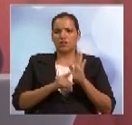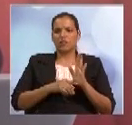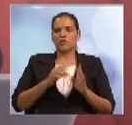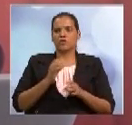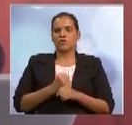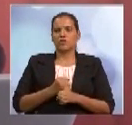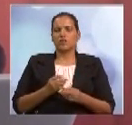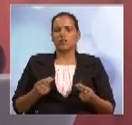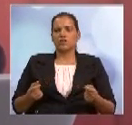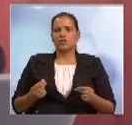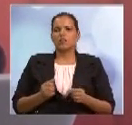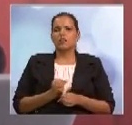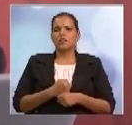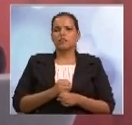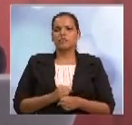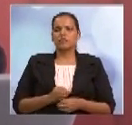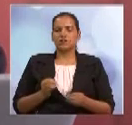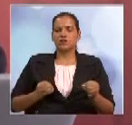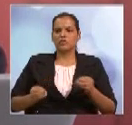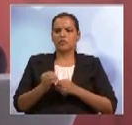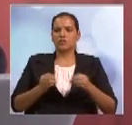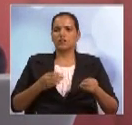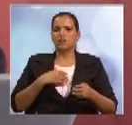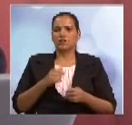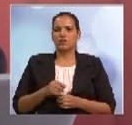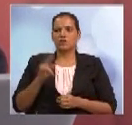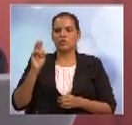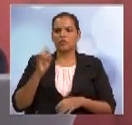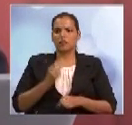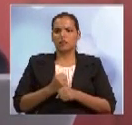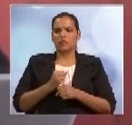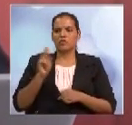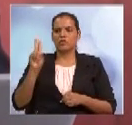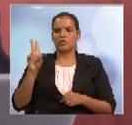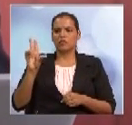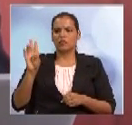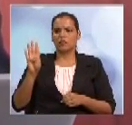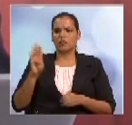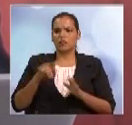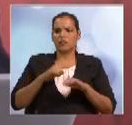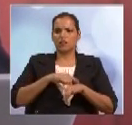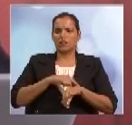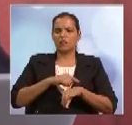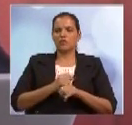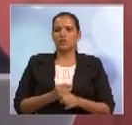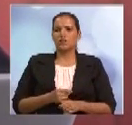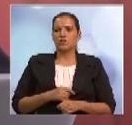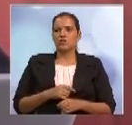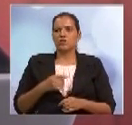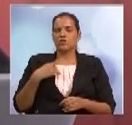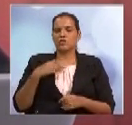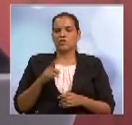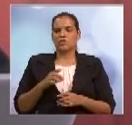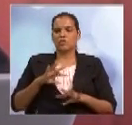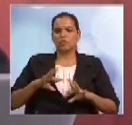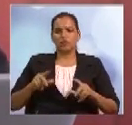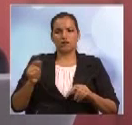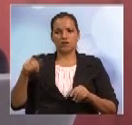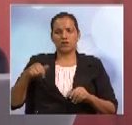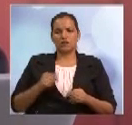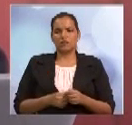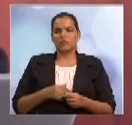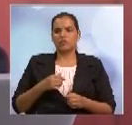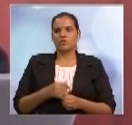no se retrasen esta unidad afirman que funcionarán las 24 horas con la finalidad de que los delitos sobre todo